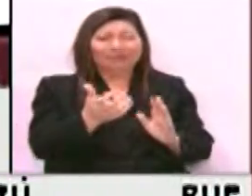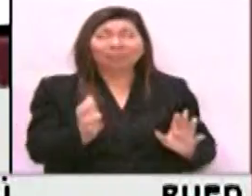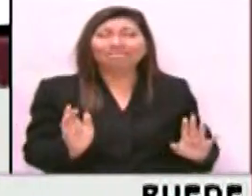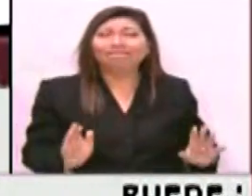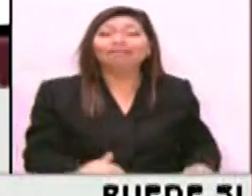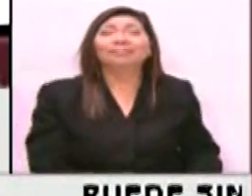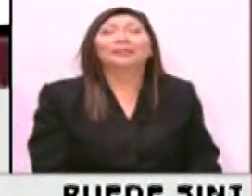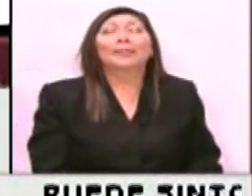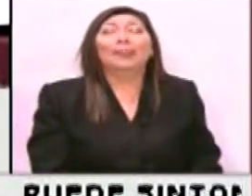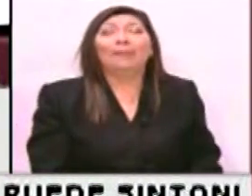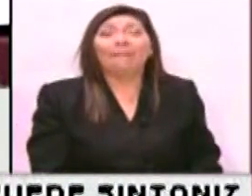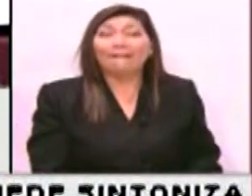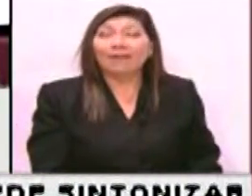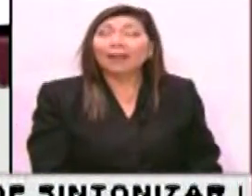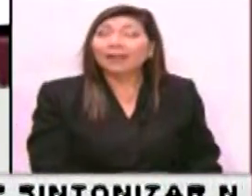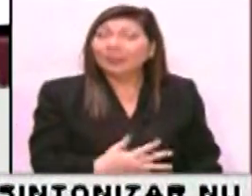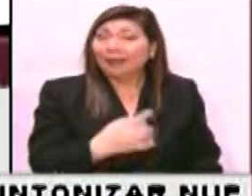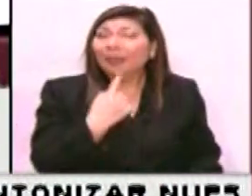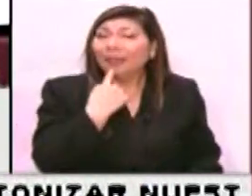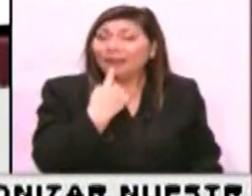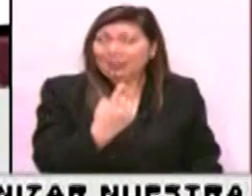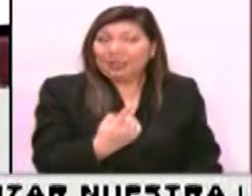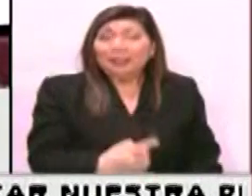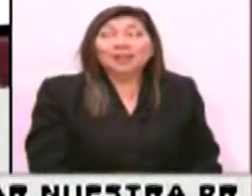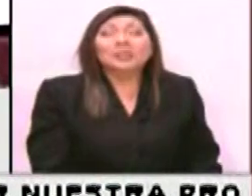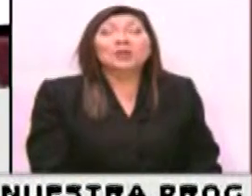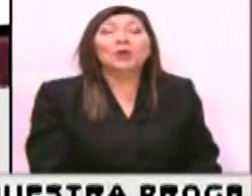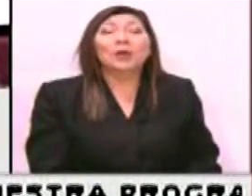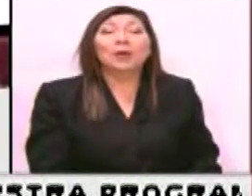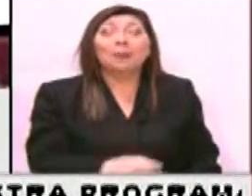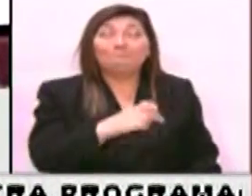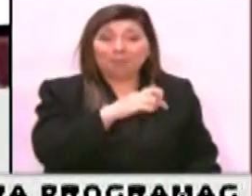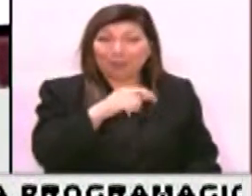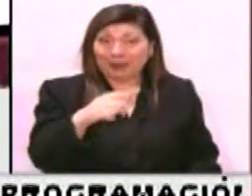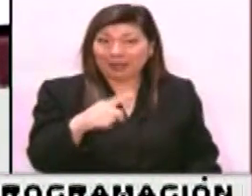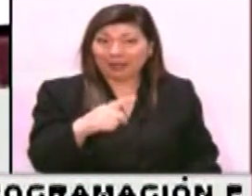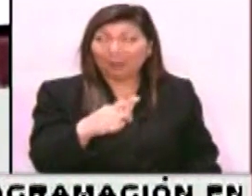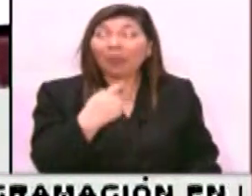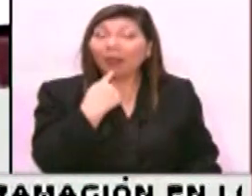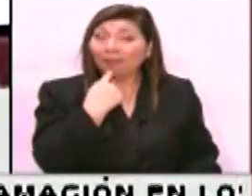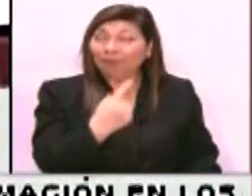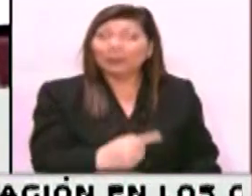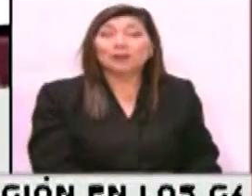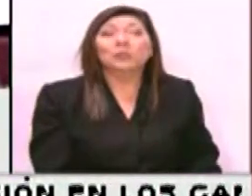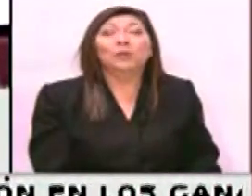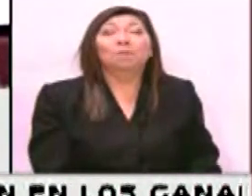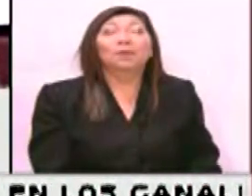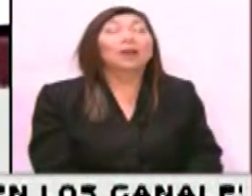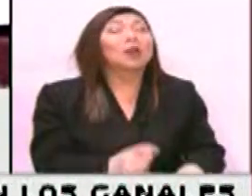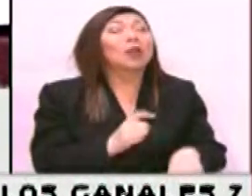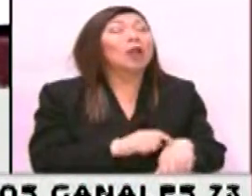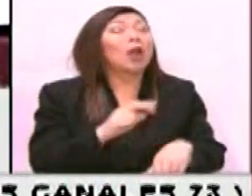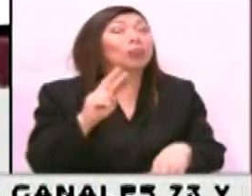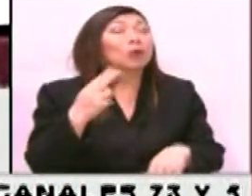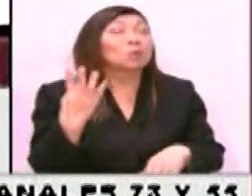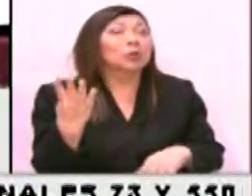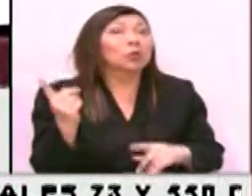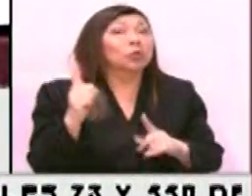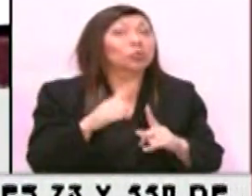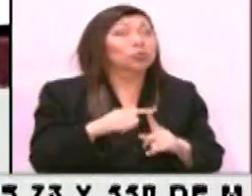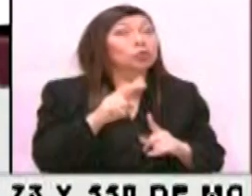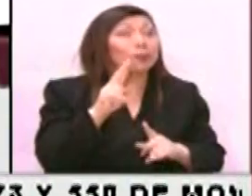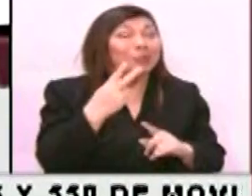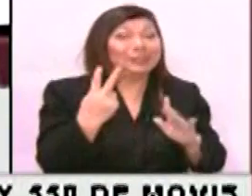bien, ya ha dicho el señor presidente que de los periodos 2004 a